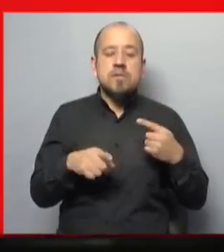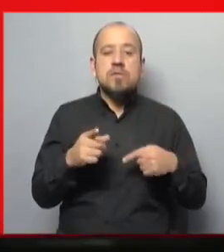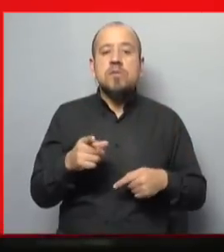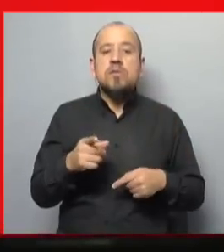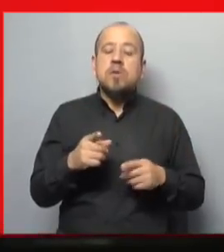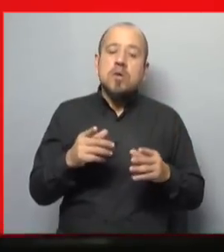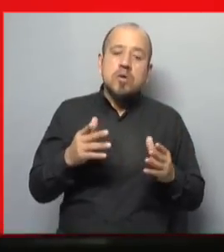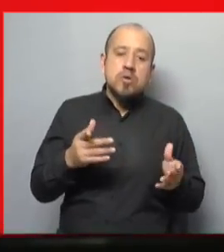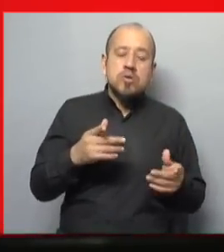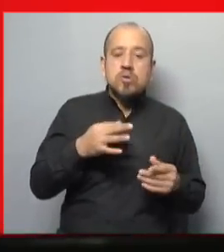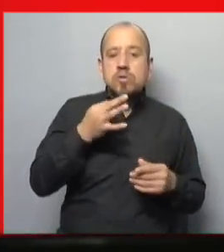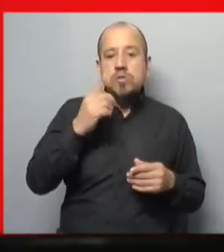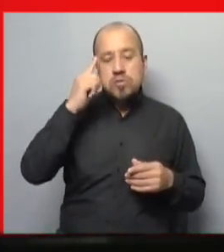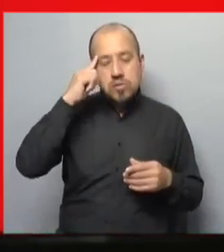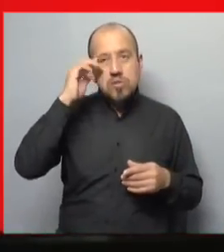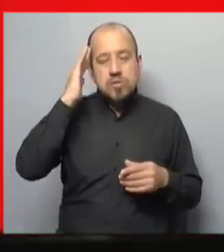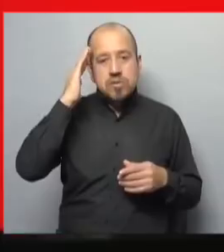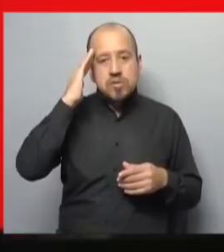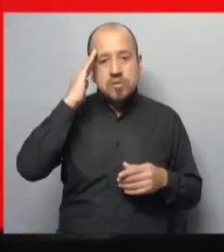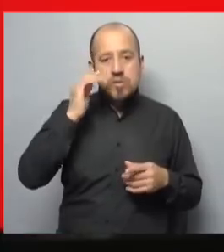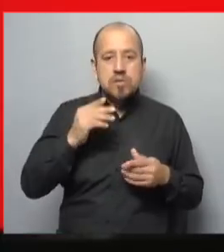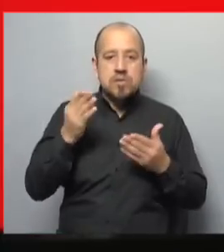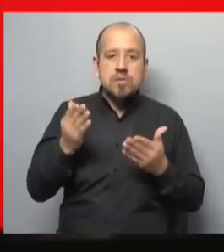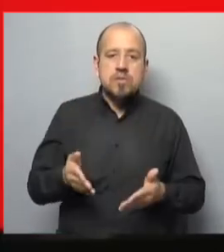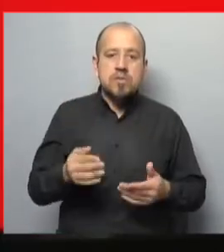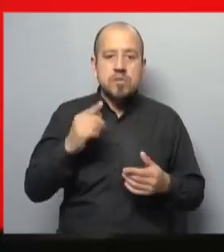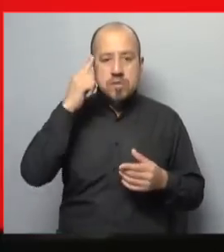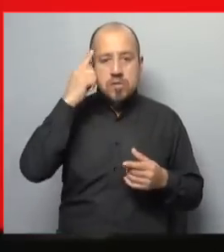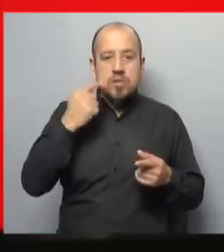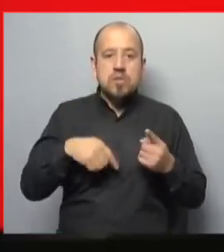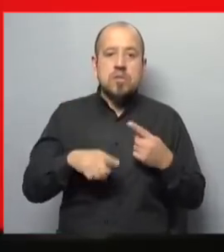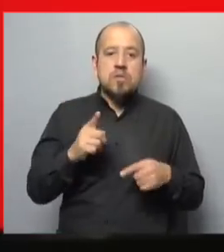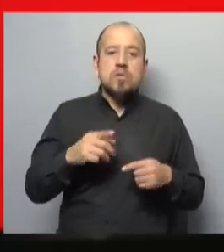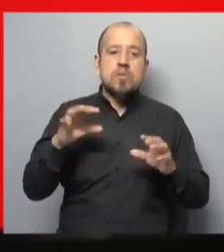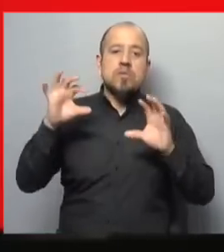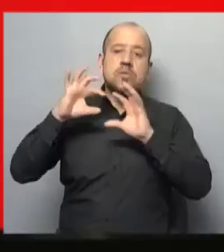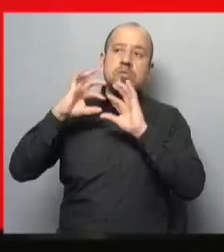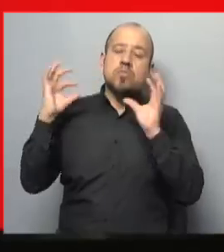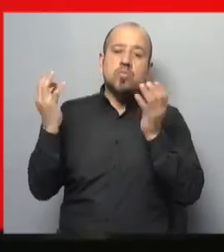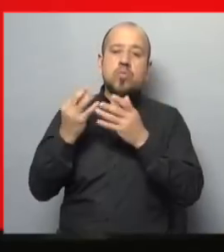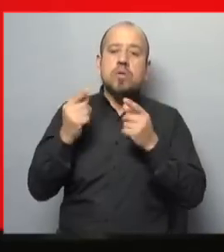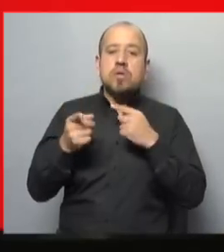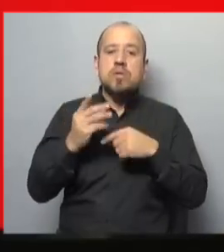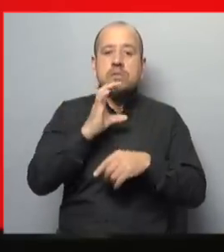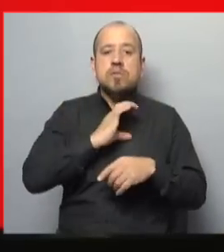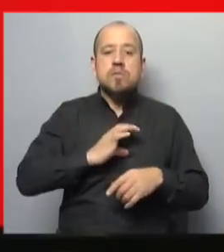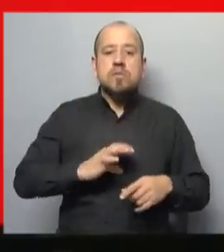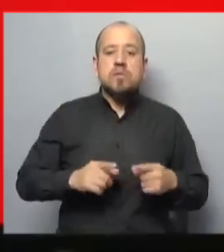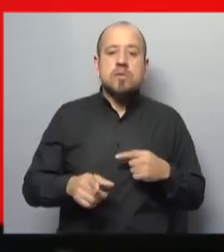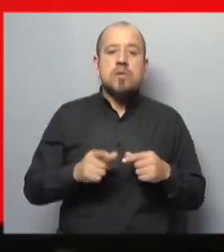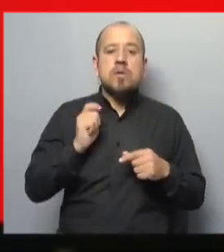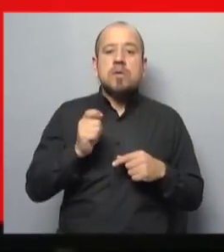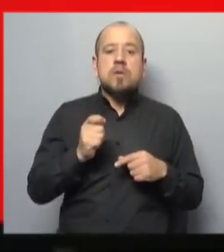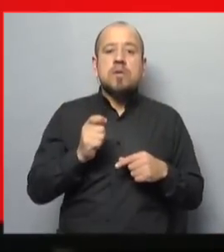inventó nada tengo claro que lo tiene nadie todo lo tienen bien pensado pero el mundial es una cuestión de esas características a veces quien te toca